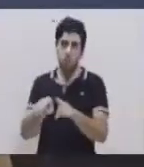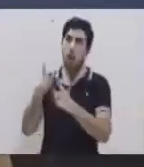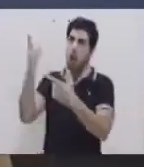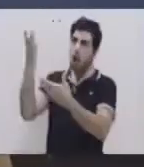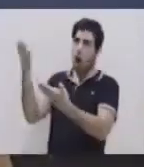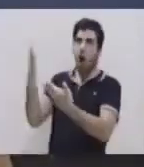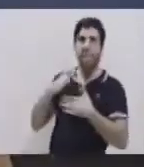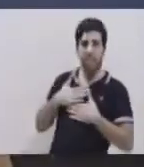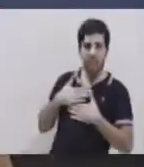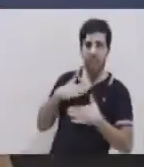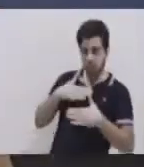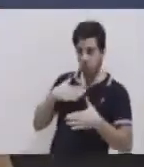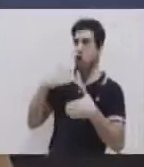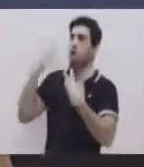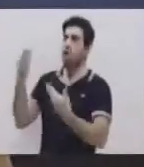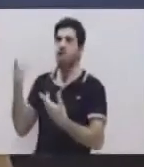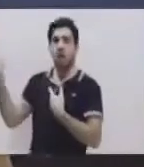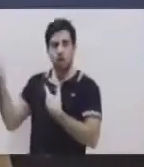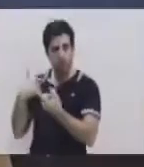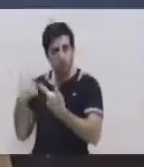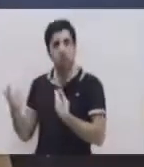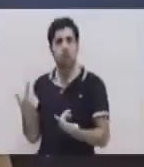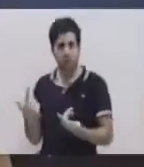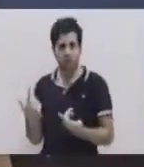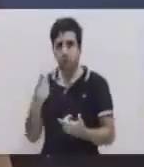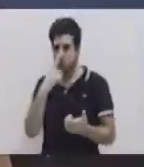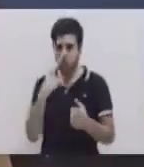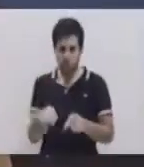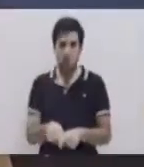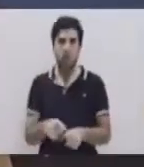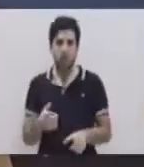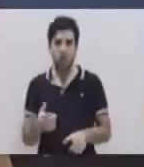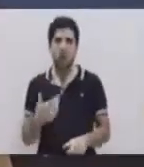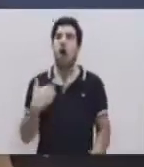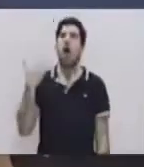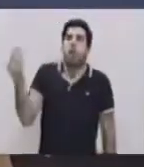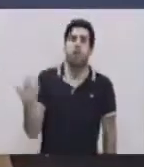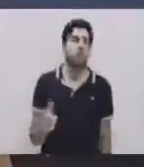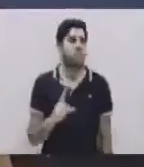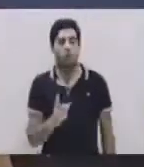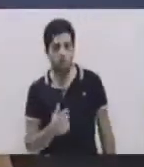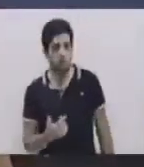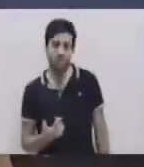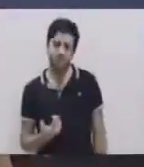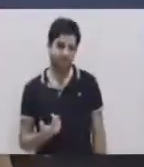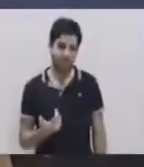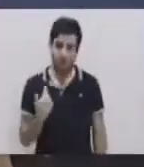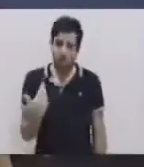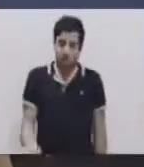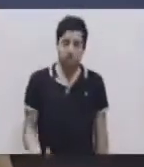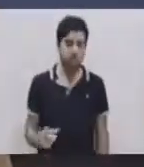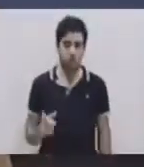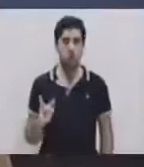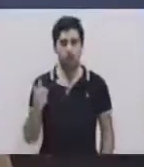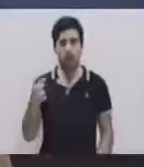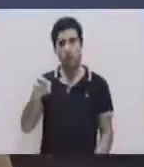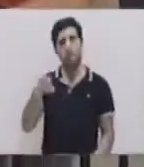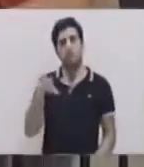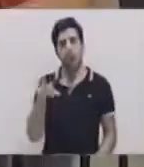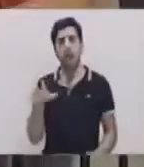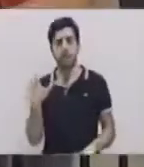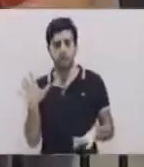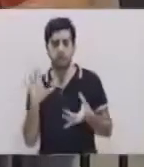algún problema que estamos pasando, o incluso también una felicidad, compartirla y que pues así poder crear armonía dentro de la familia